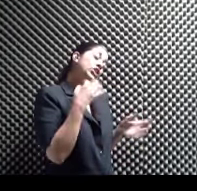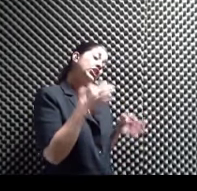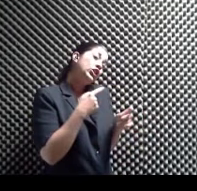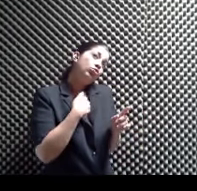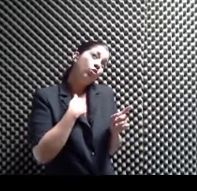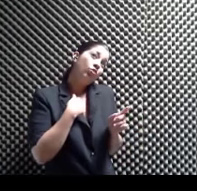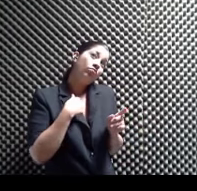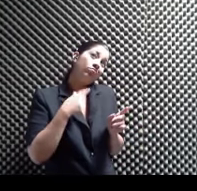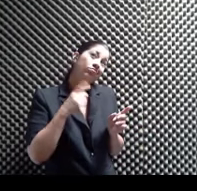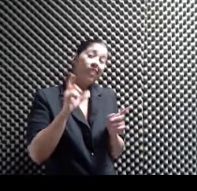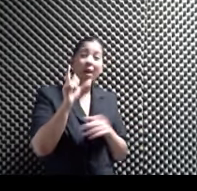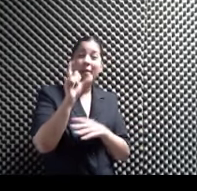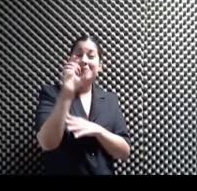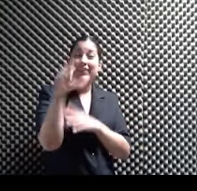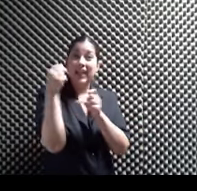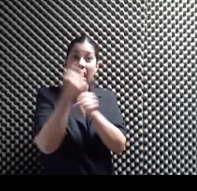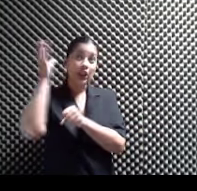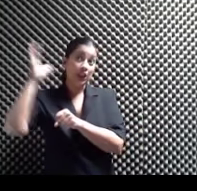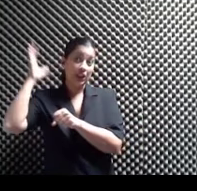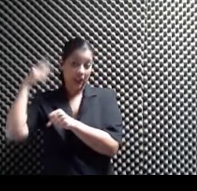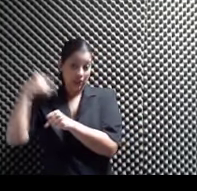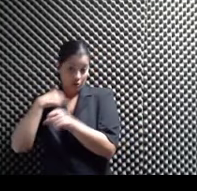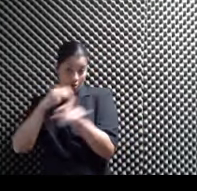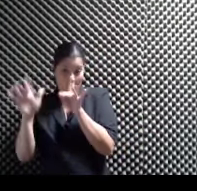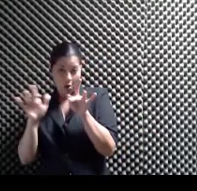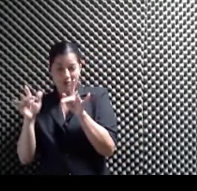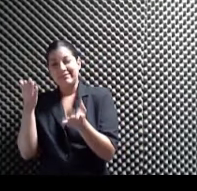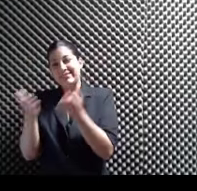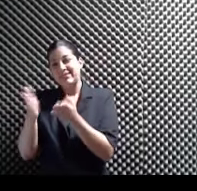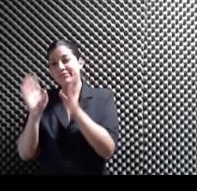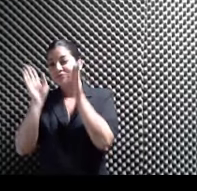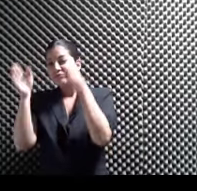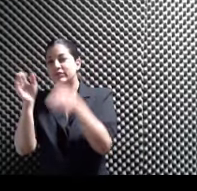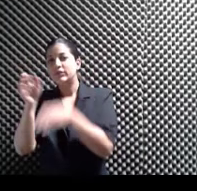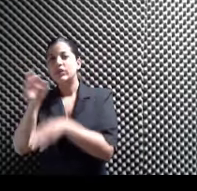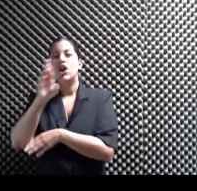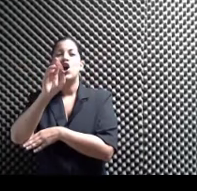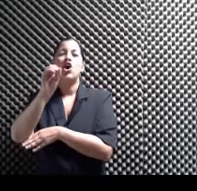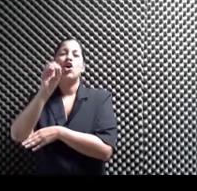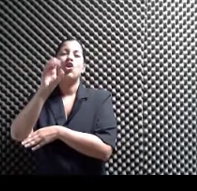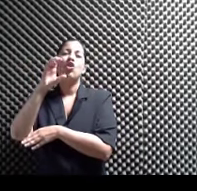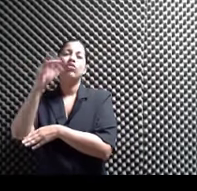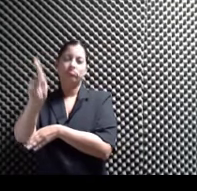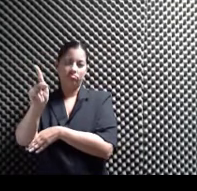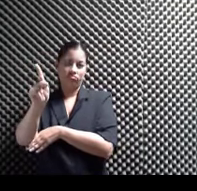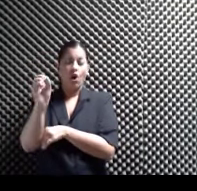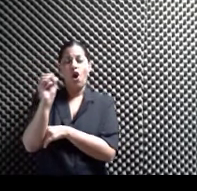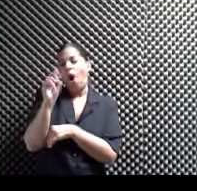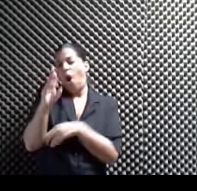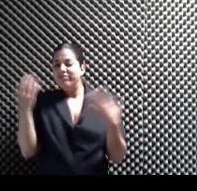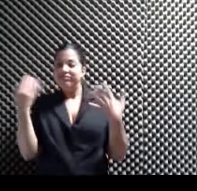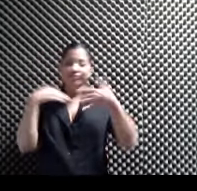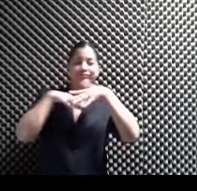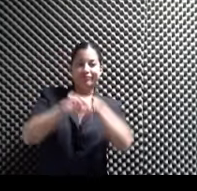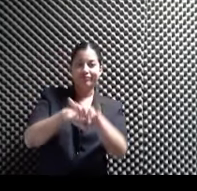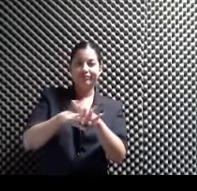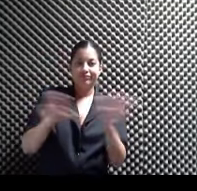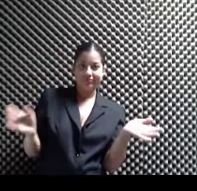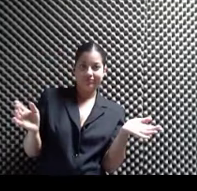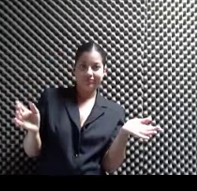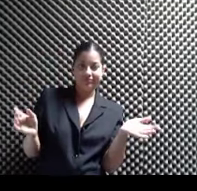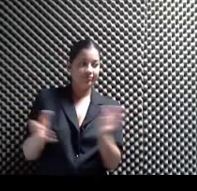disco A lo mejor lo hubiese hecho Rock O fusion Digo El fusion Le llaman A lo que es el jazz Rock mezclado